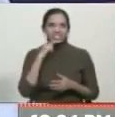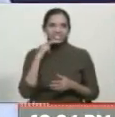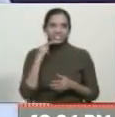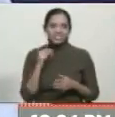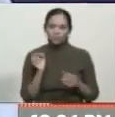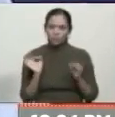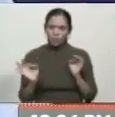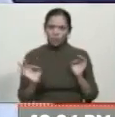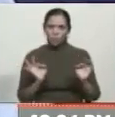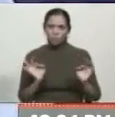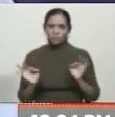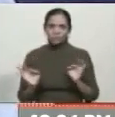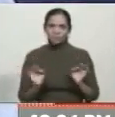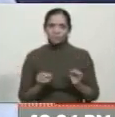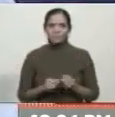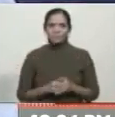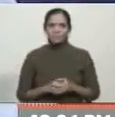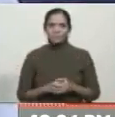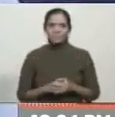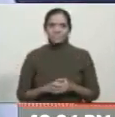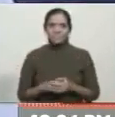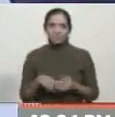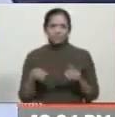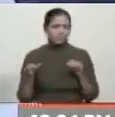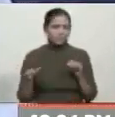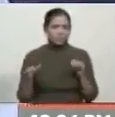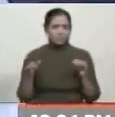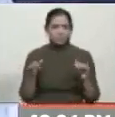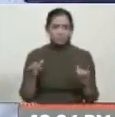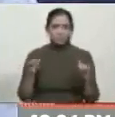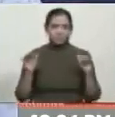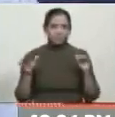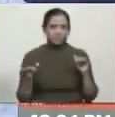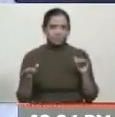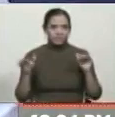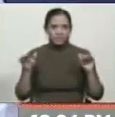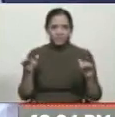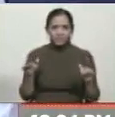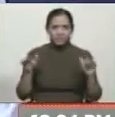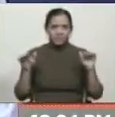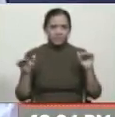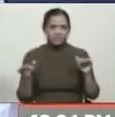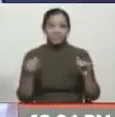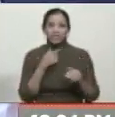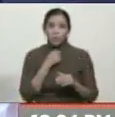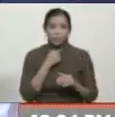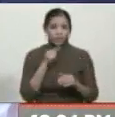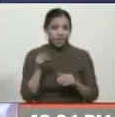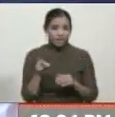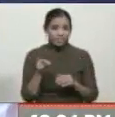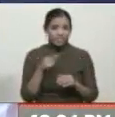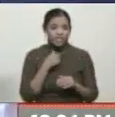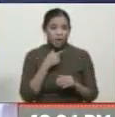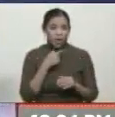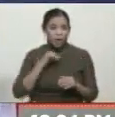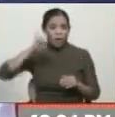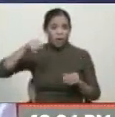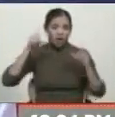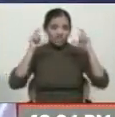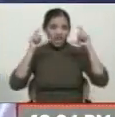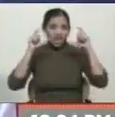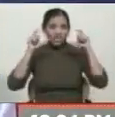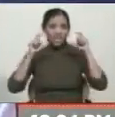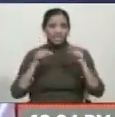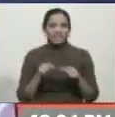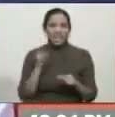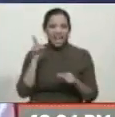Superstition. Ese es Stevie Wonder. ¿Te gusta esa? ¿Te gusta, Jonathan? Ayer ya está